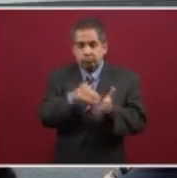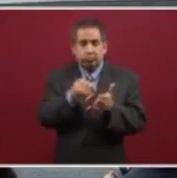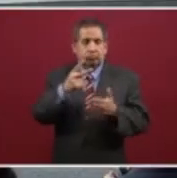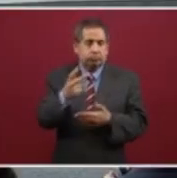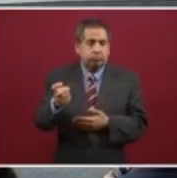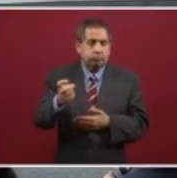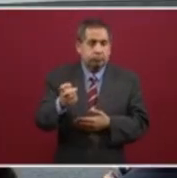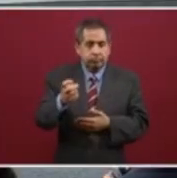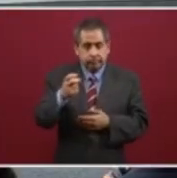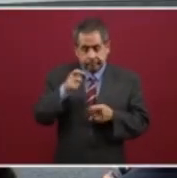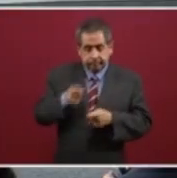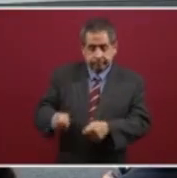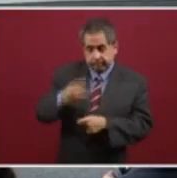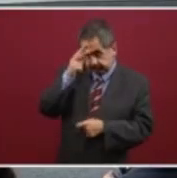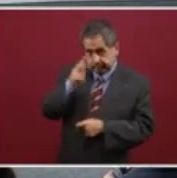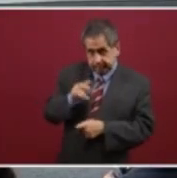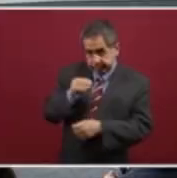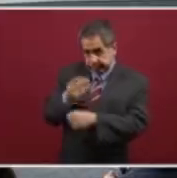4,200 a México.